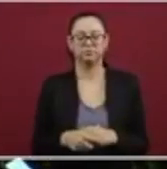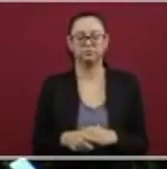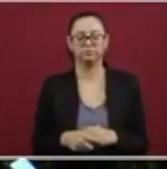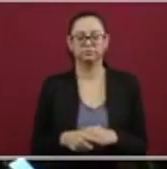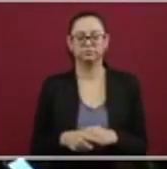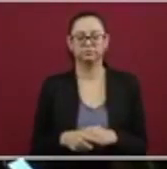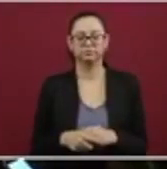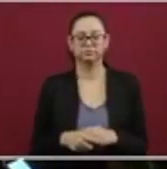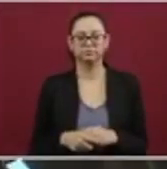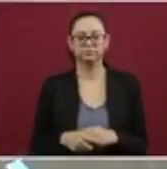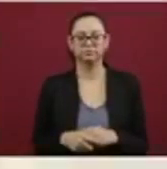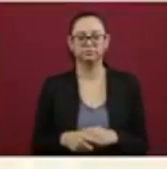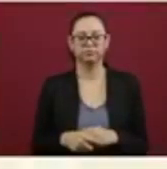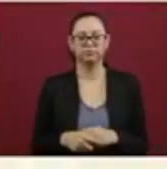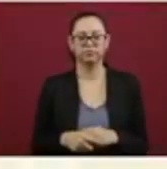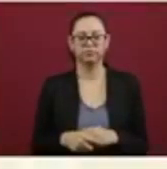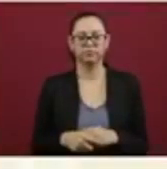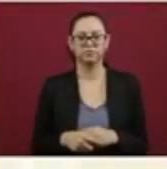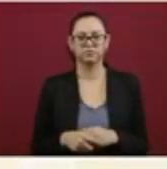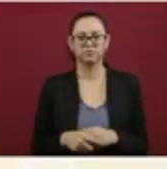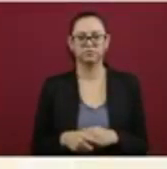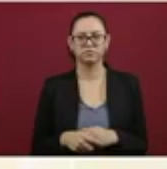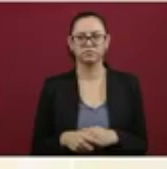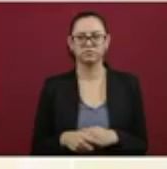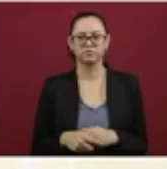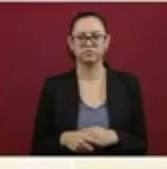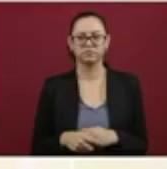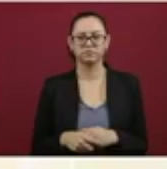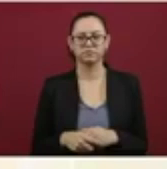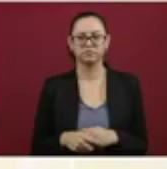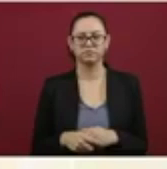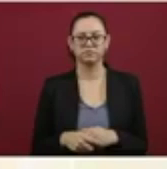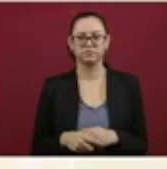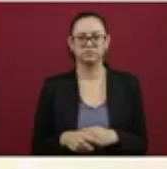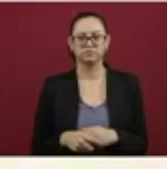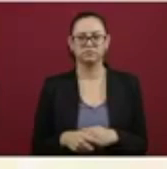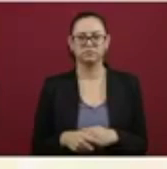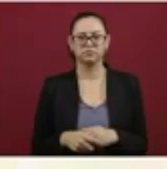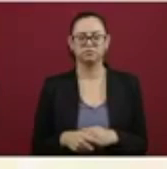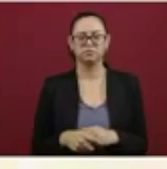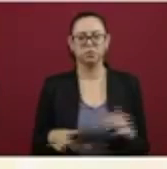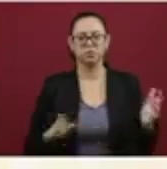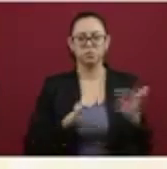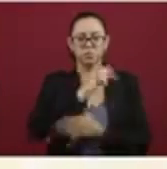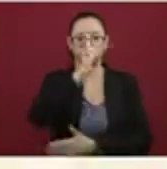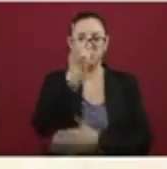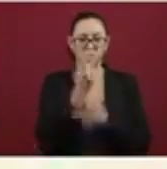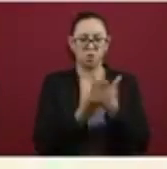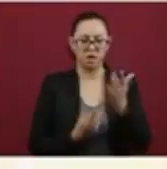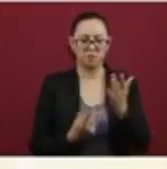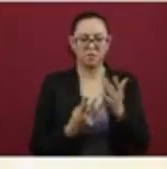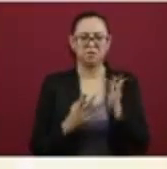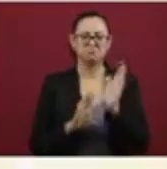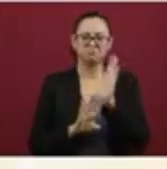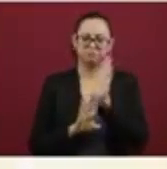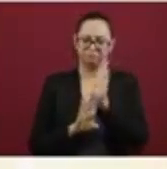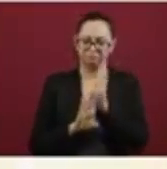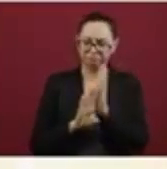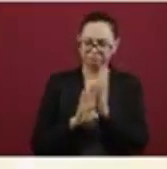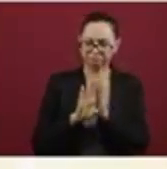Iniciamos, esta es la tendencia del programa, ha venido creciendo de manera digamos,